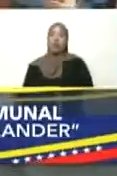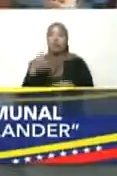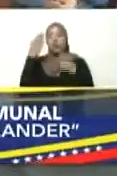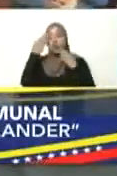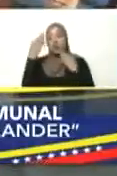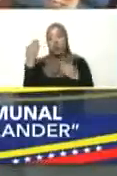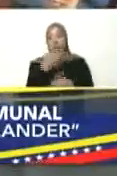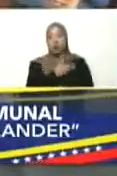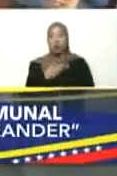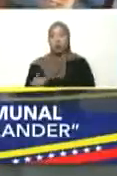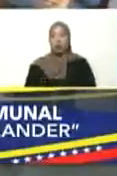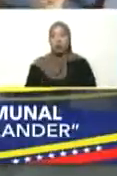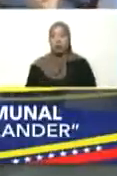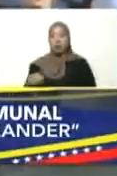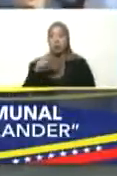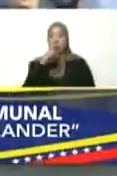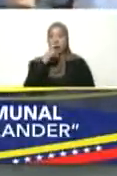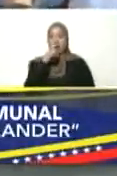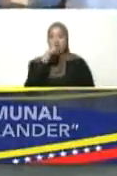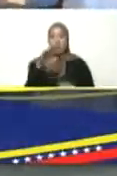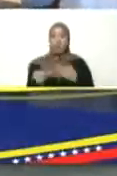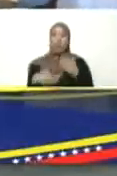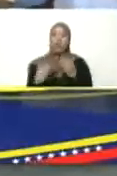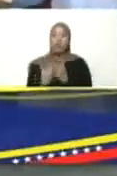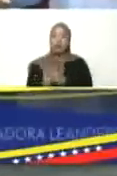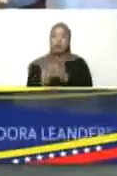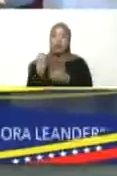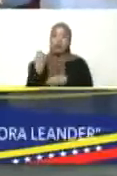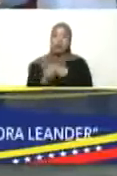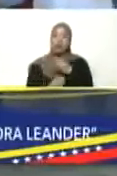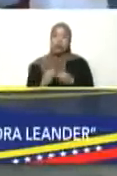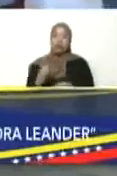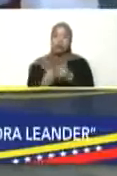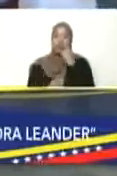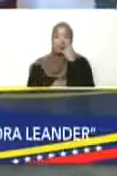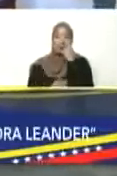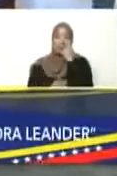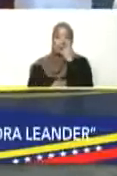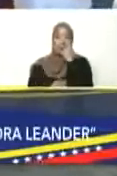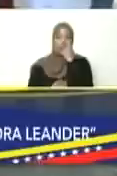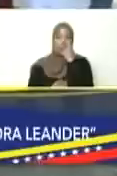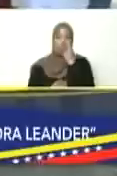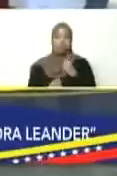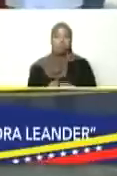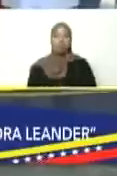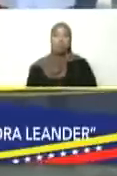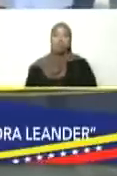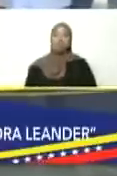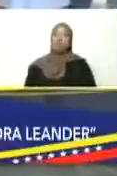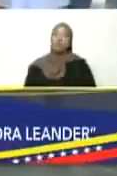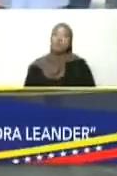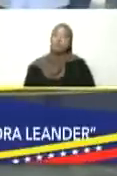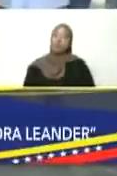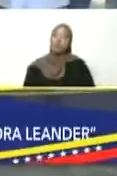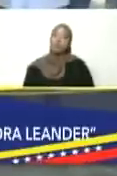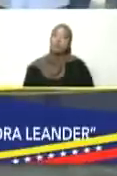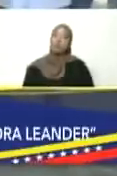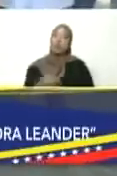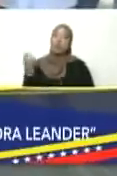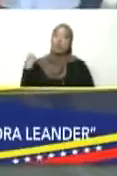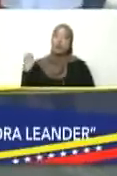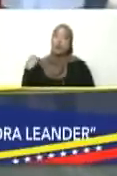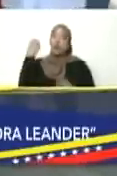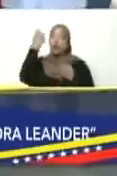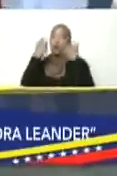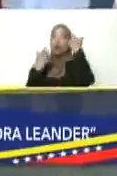Quería decirle que acá en Socopó hoy estamos haciendo algo que es una concreción de lo que nos ha pedido Chávez.